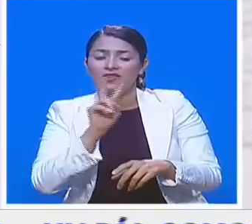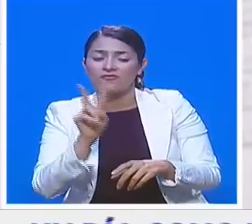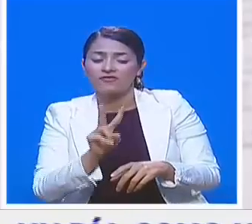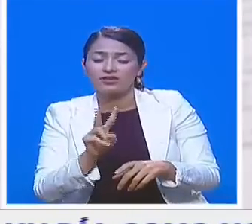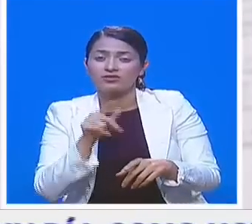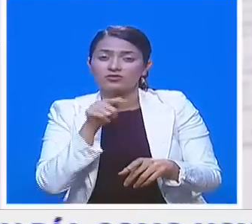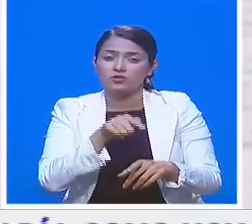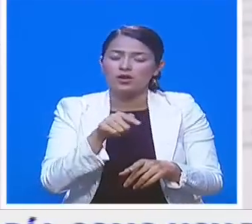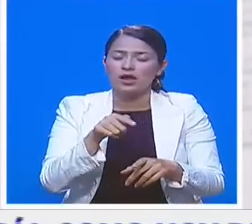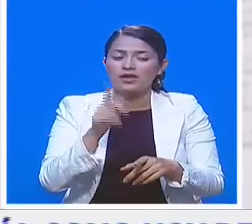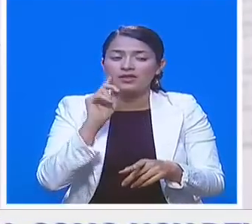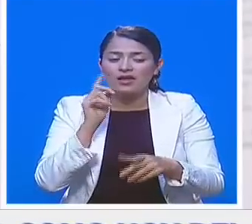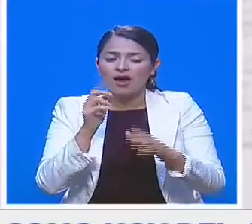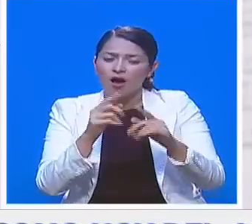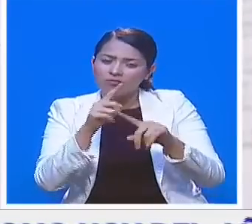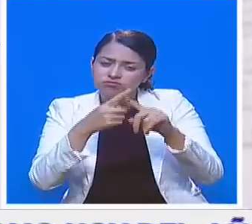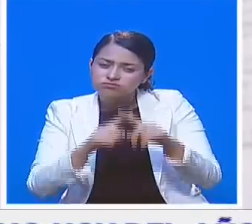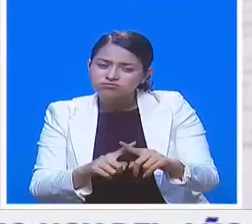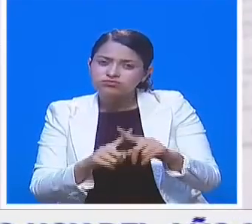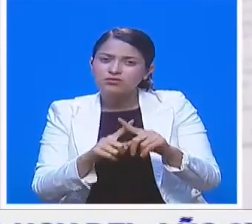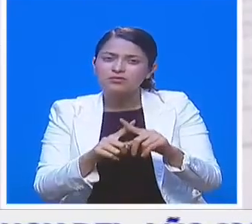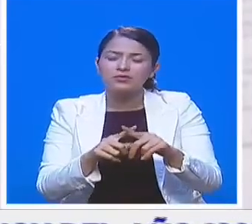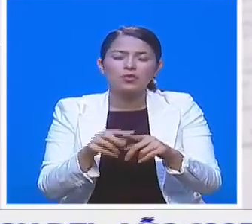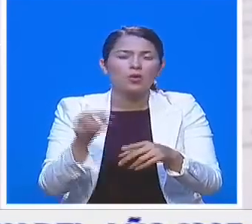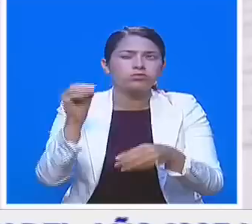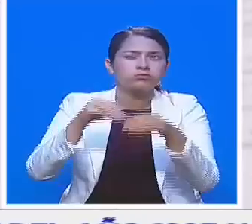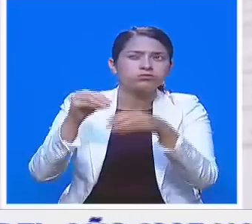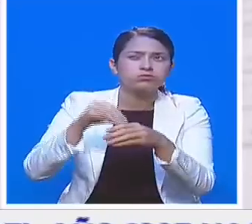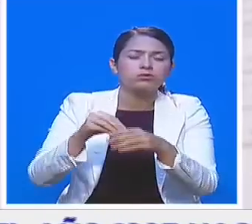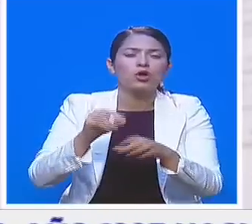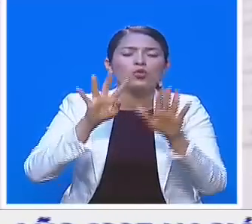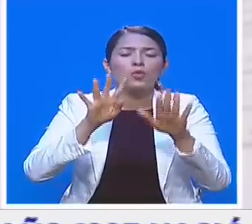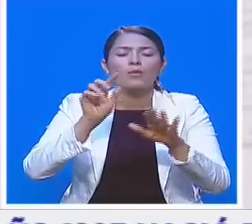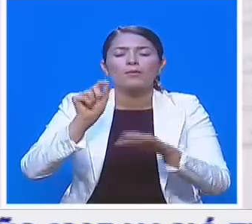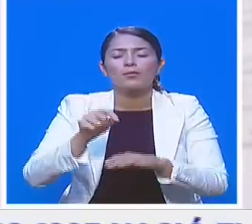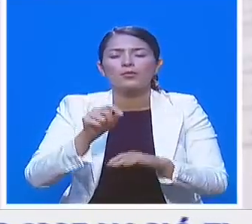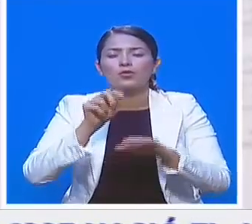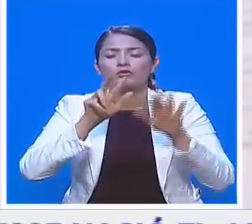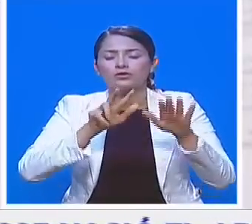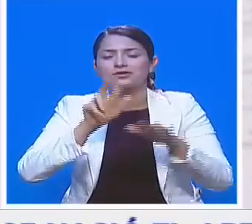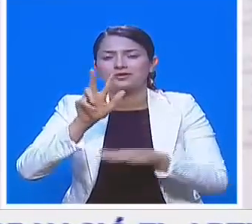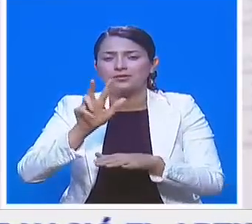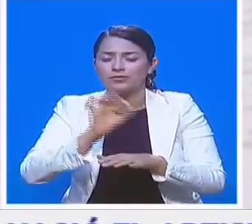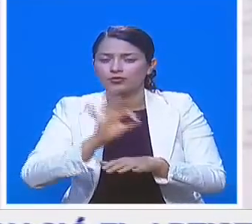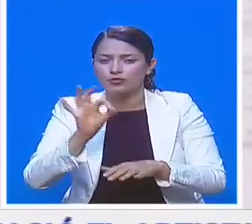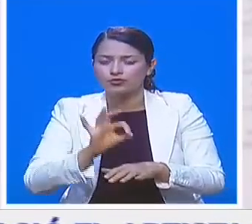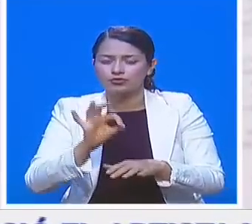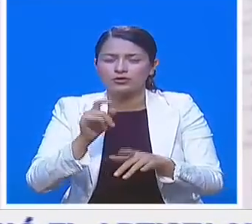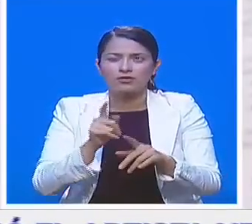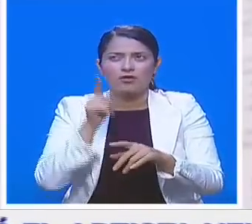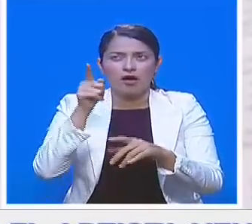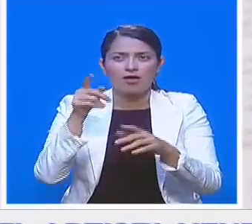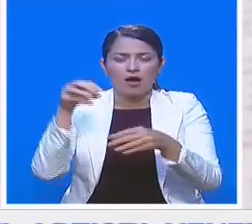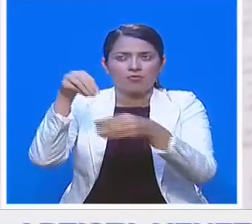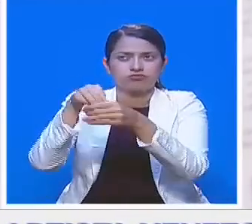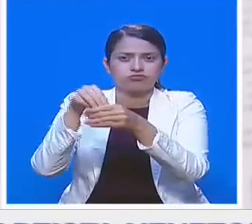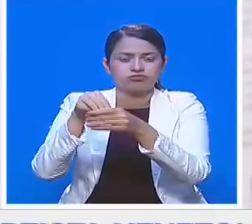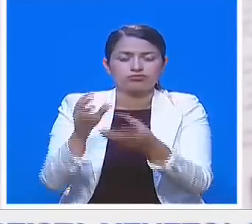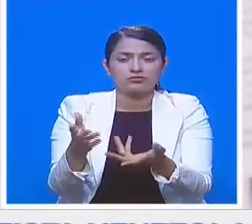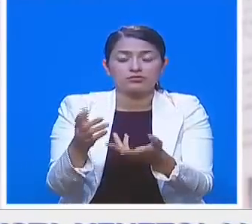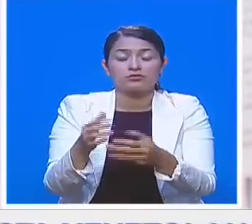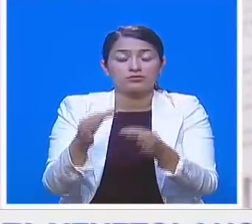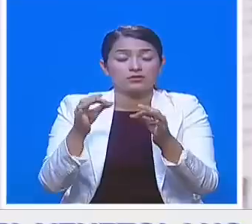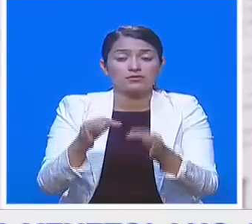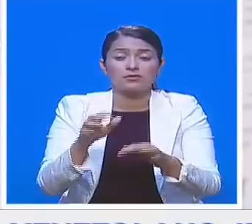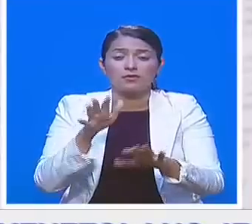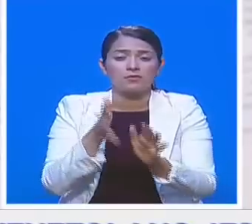una tasa de sobreestadía de 9.83%. La sección 8 de esta proclamación asegura que la